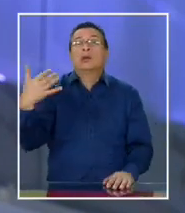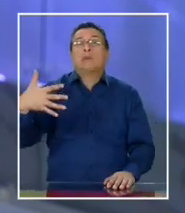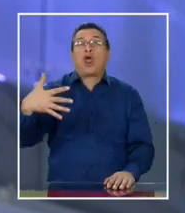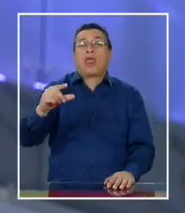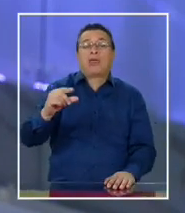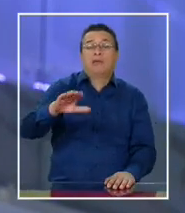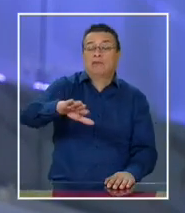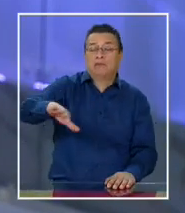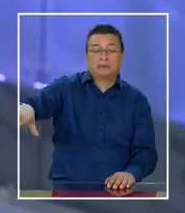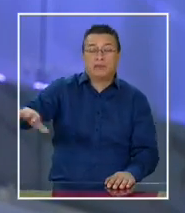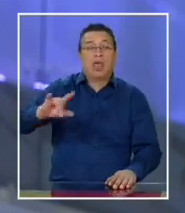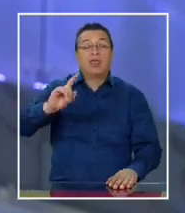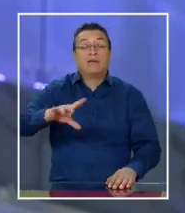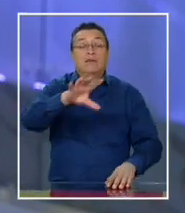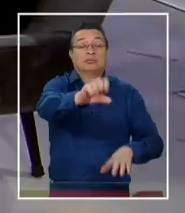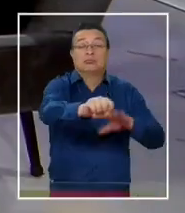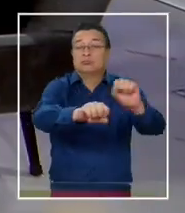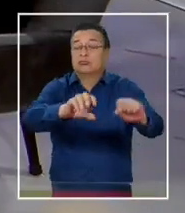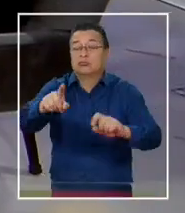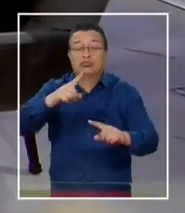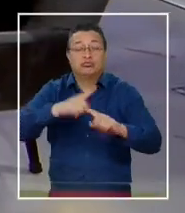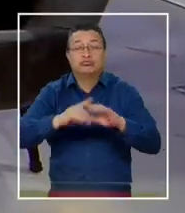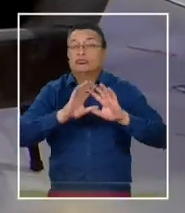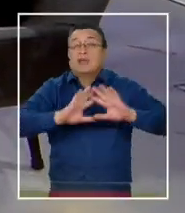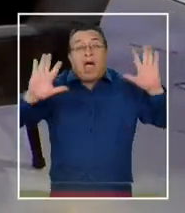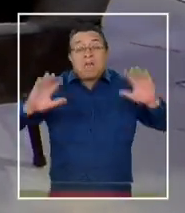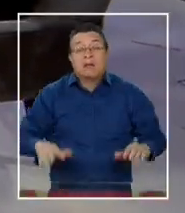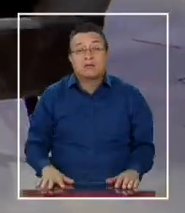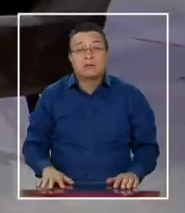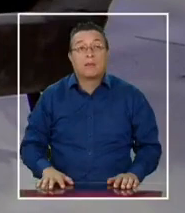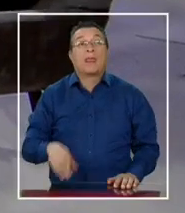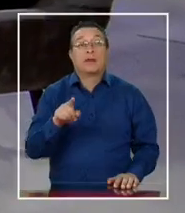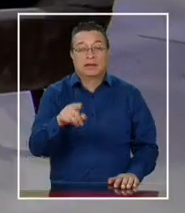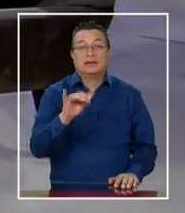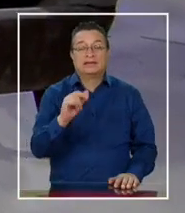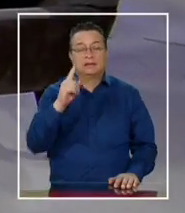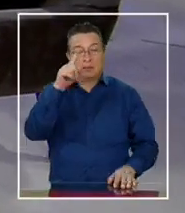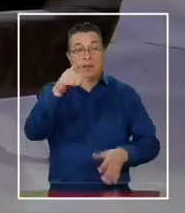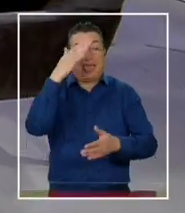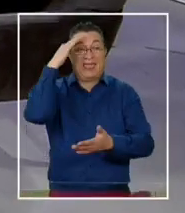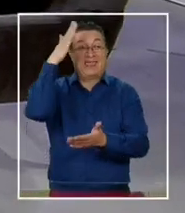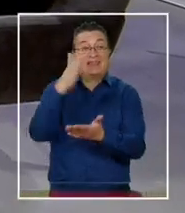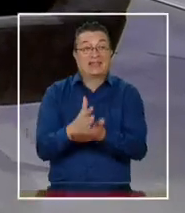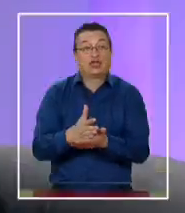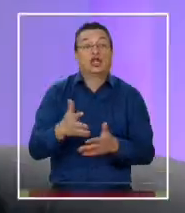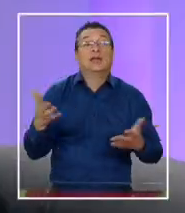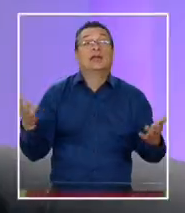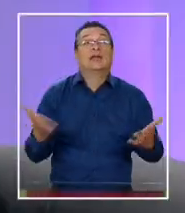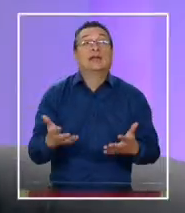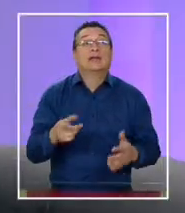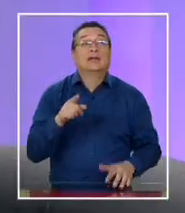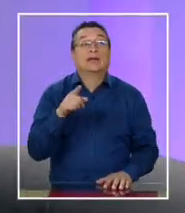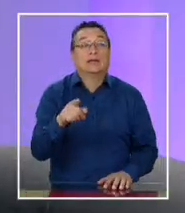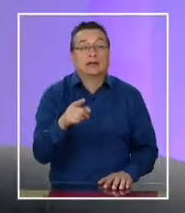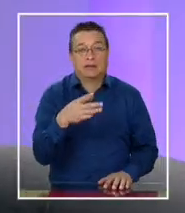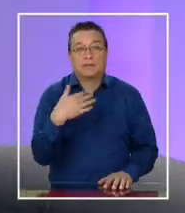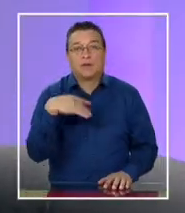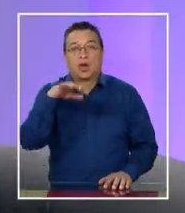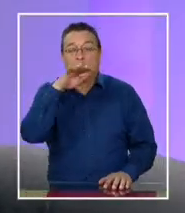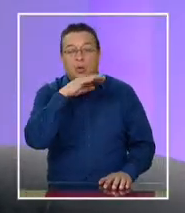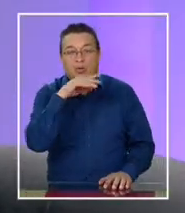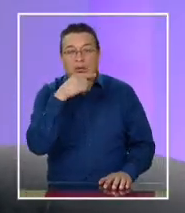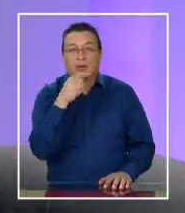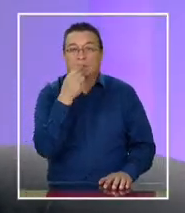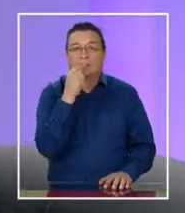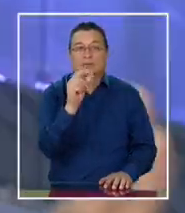porque se llegó a donde había que llegar sobre las lógicas de las decisiones que lógica hubo en la decisión de voy a utilizar un término